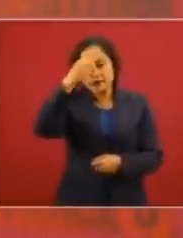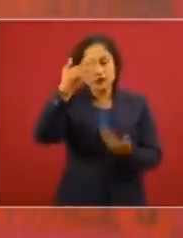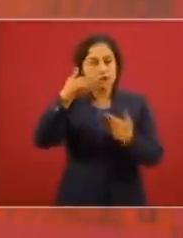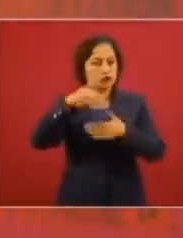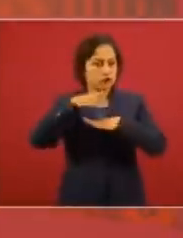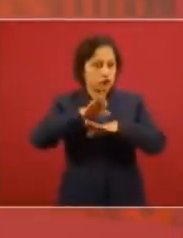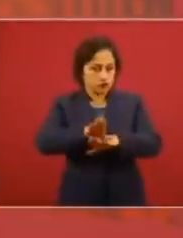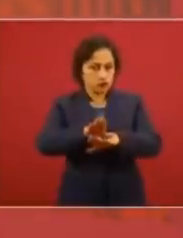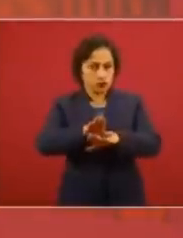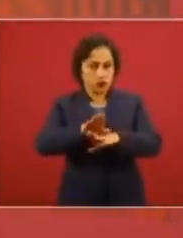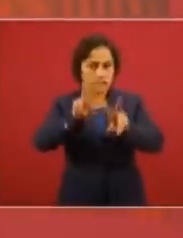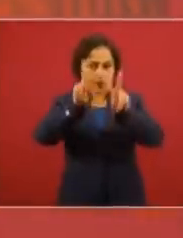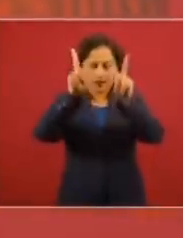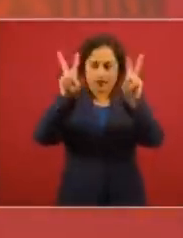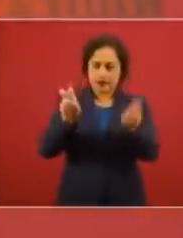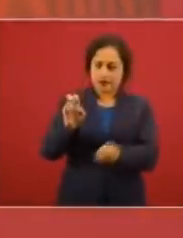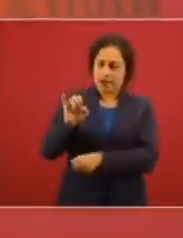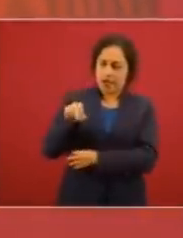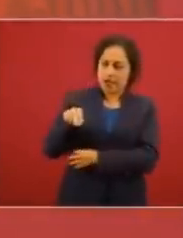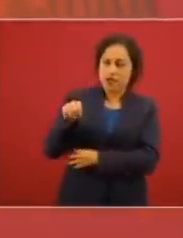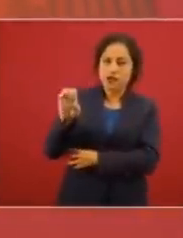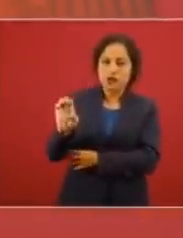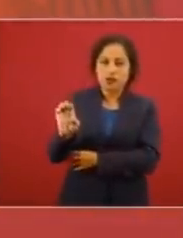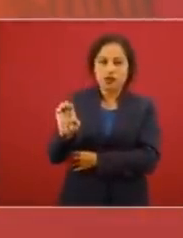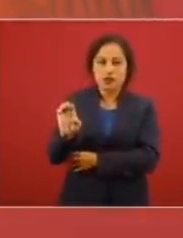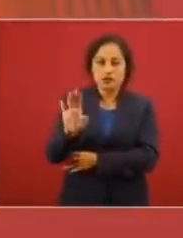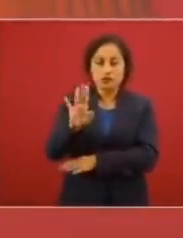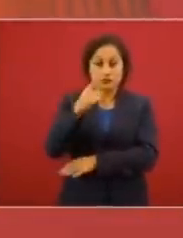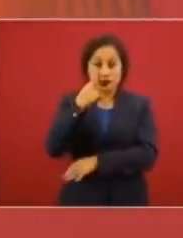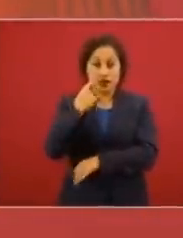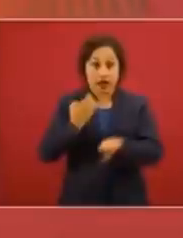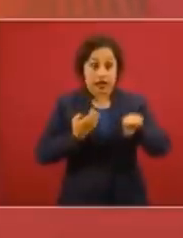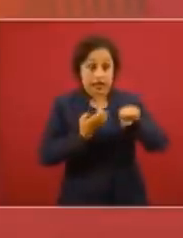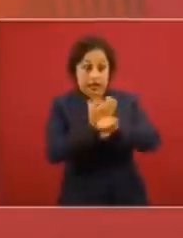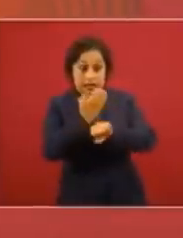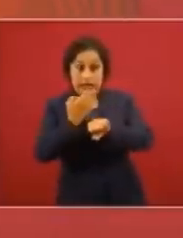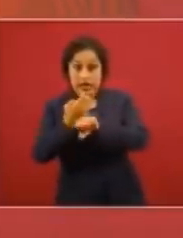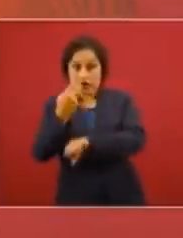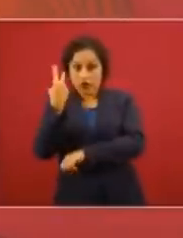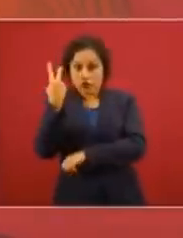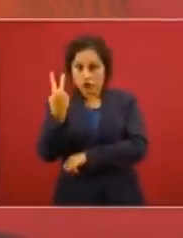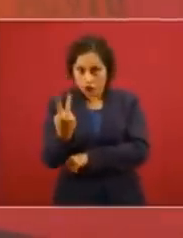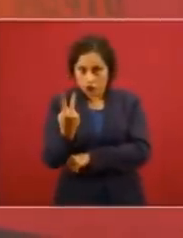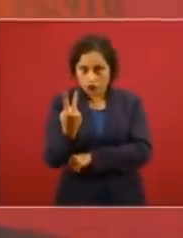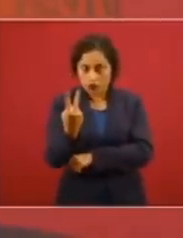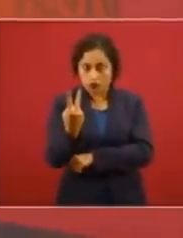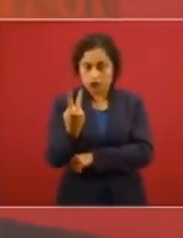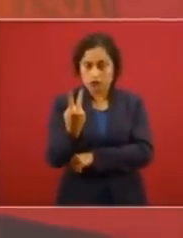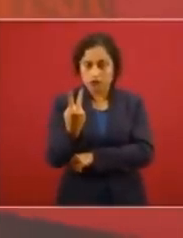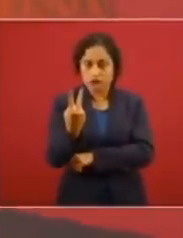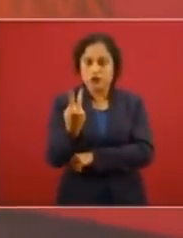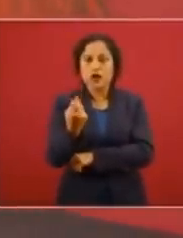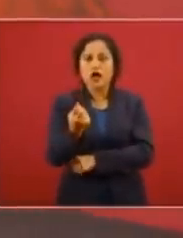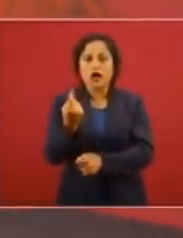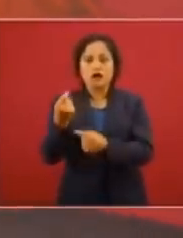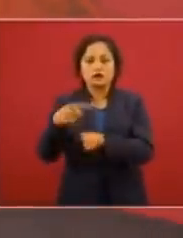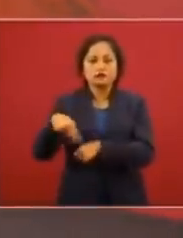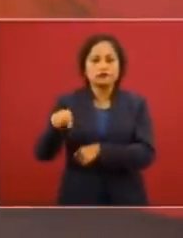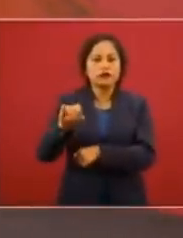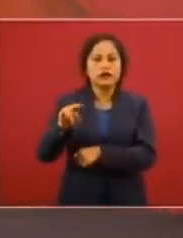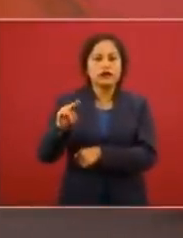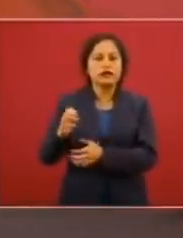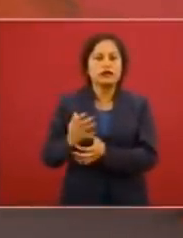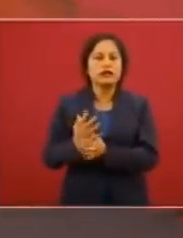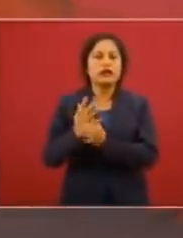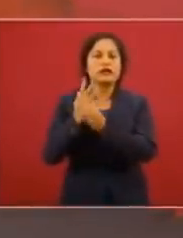sobre el ine en dos estados de la republica comentar o más bien comenta line de que no va a